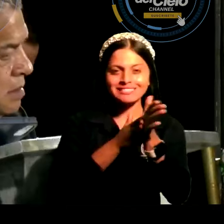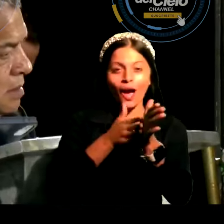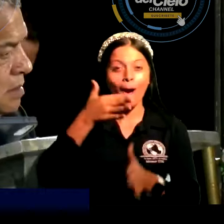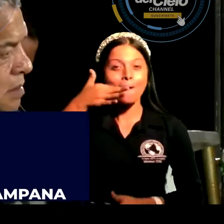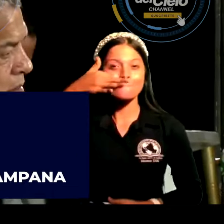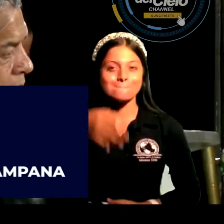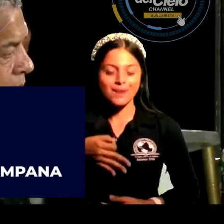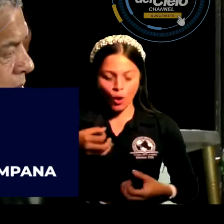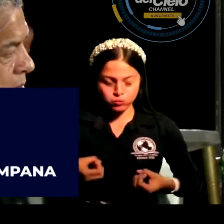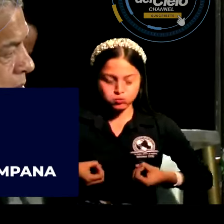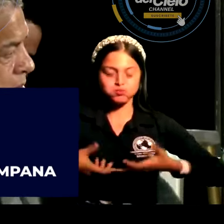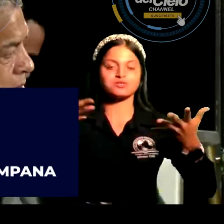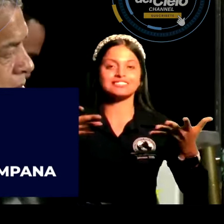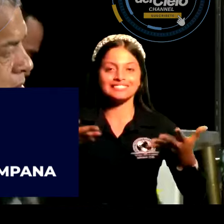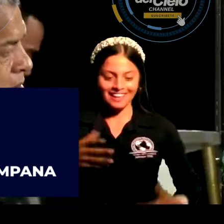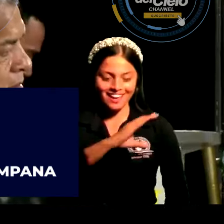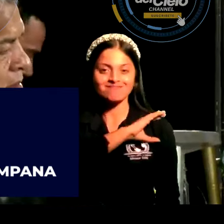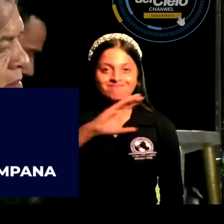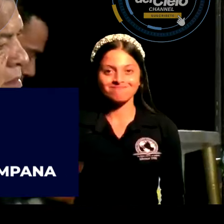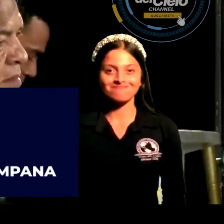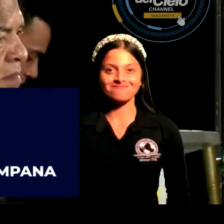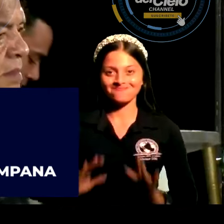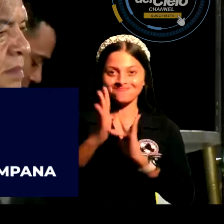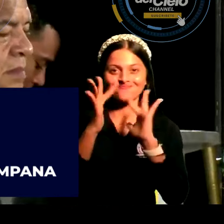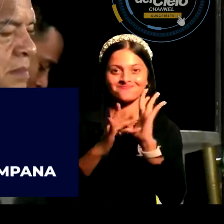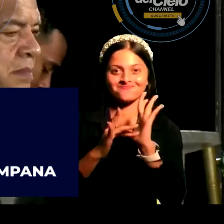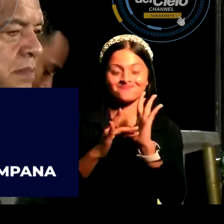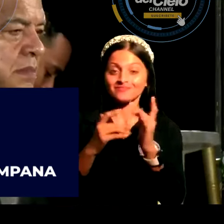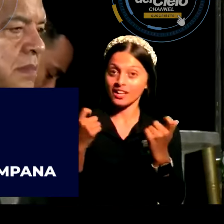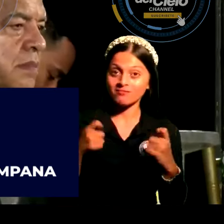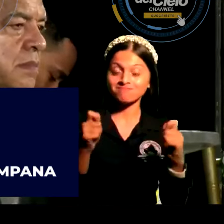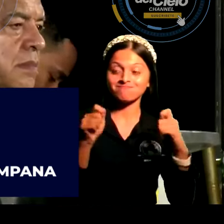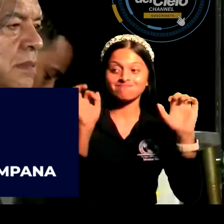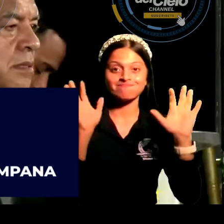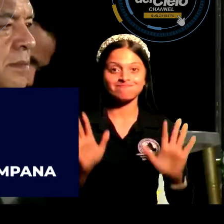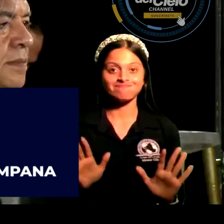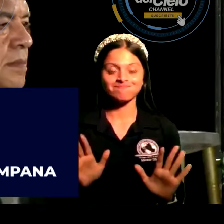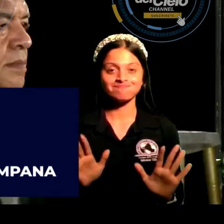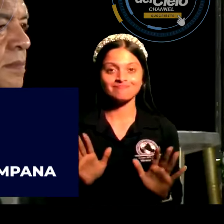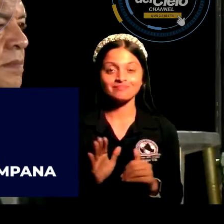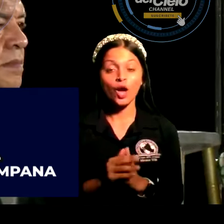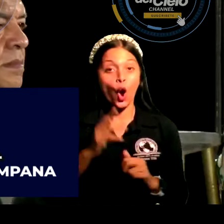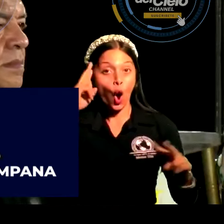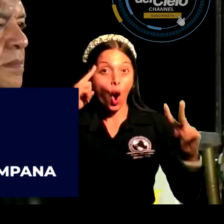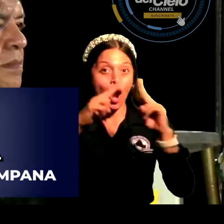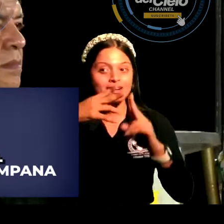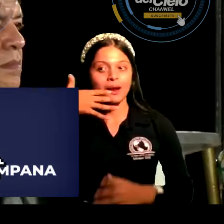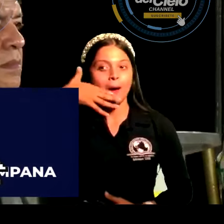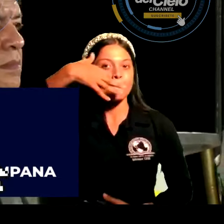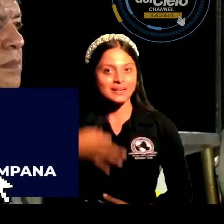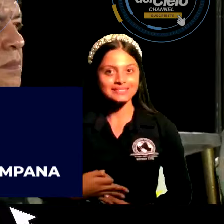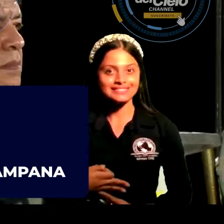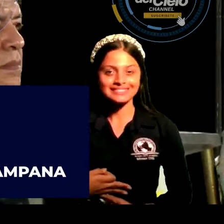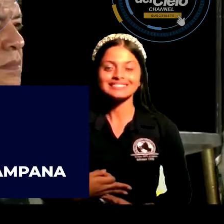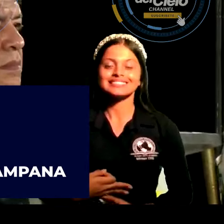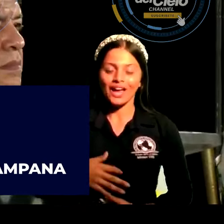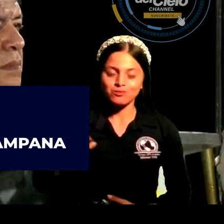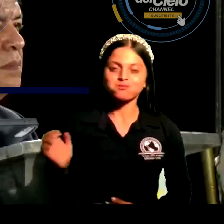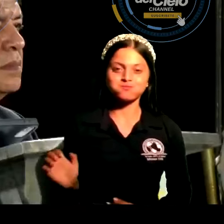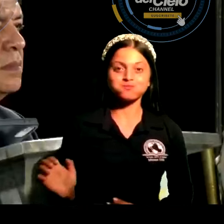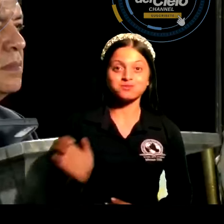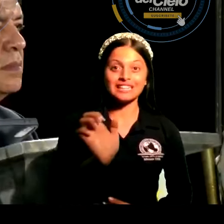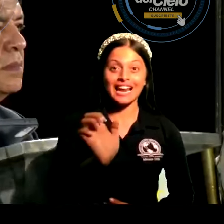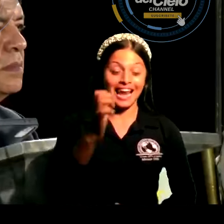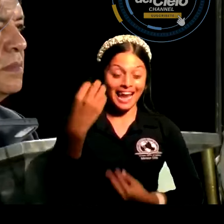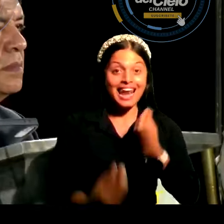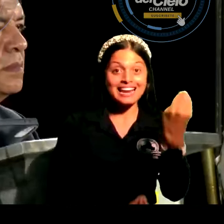vida cristiana. Aleluya. Conocer el verdadero evangelio le